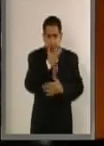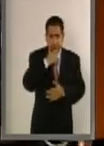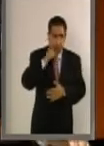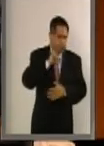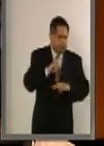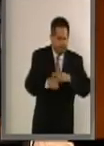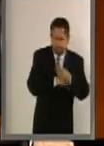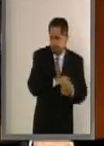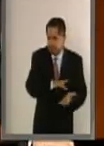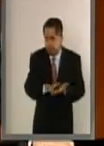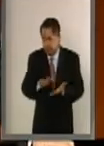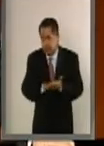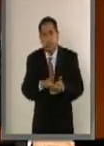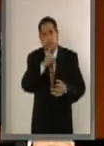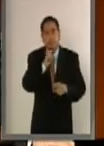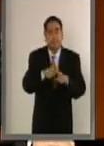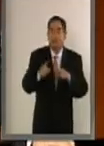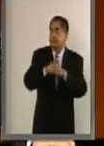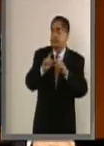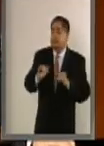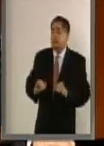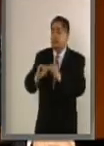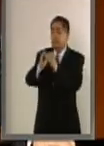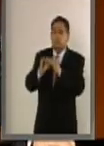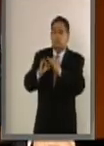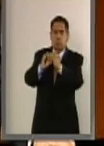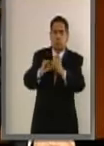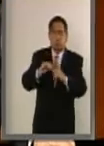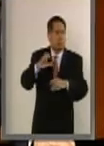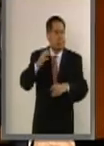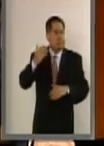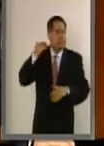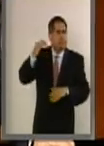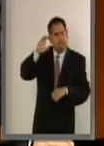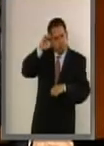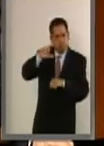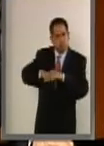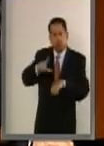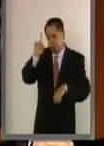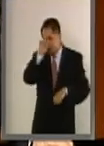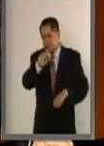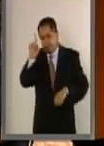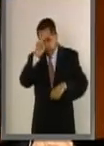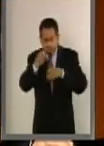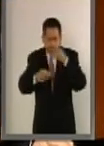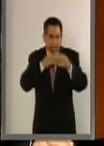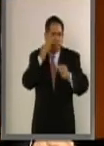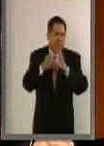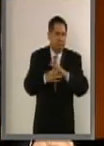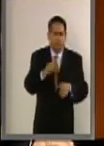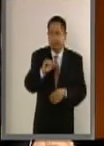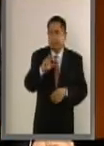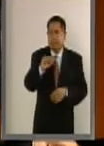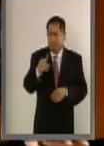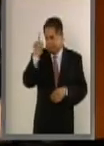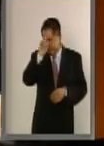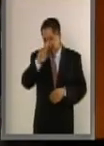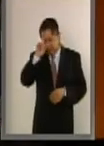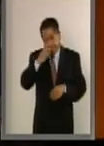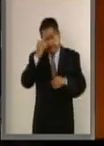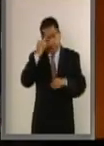pero también a las instituciones y a la cultura que se ha venido trabajando de protección civil que hemos adquirido después